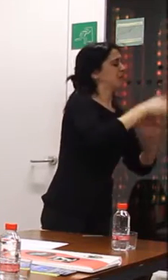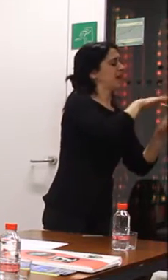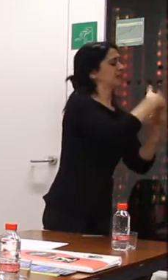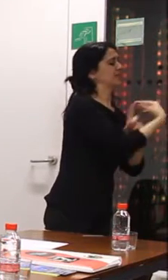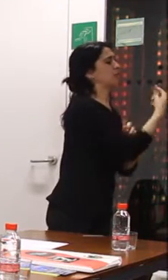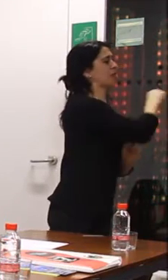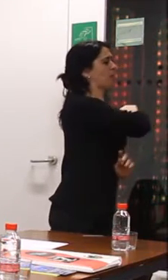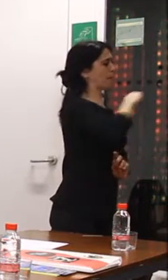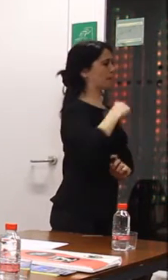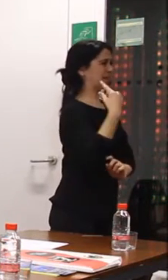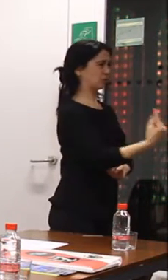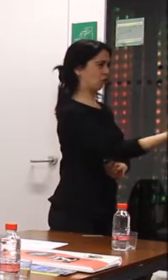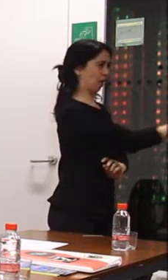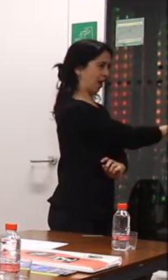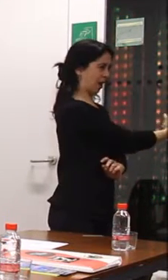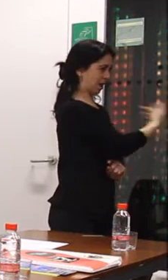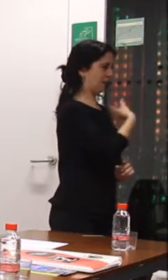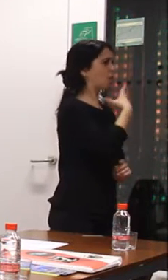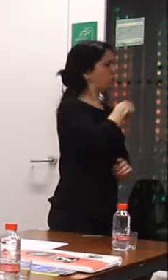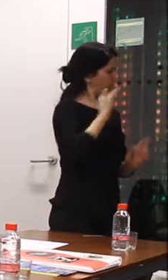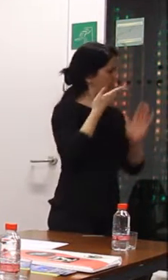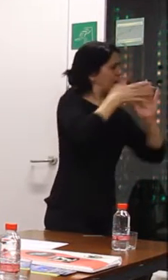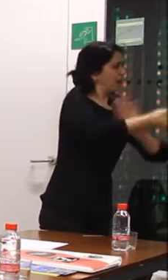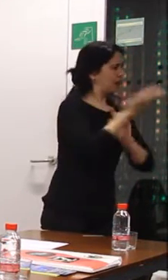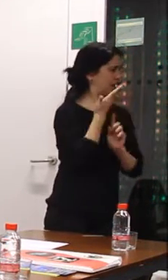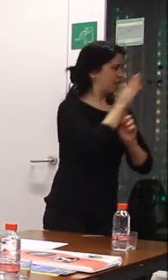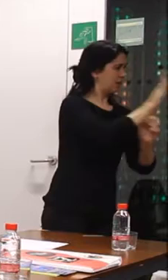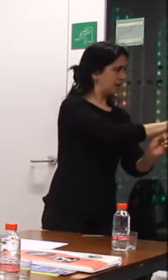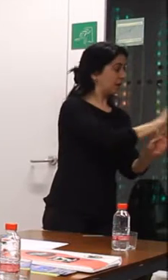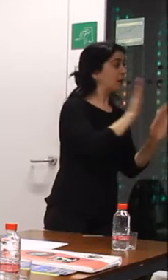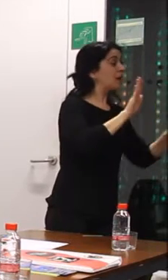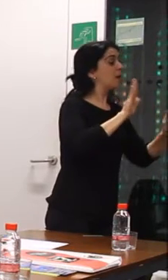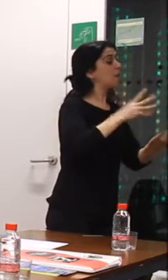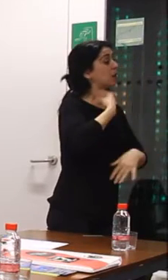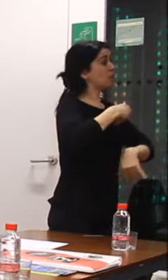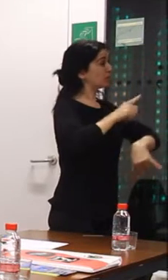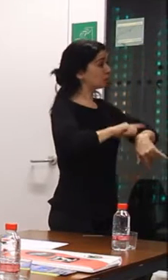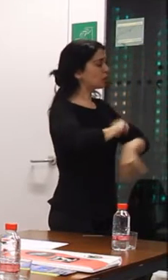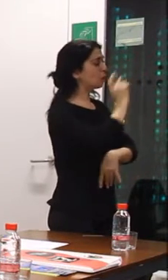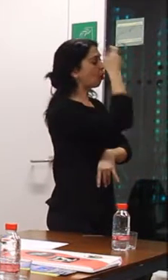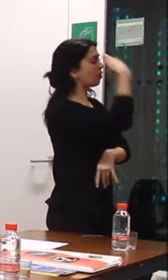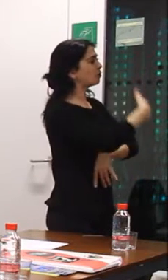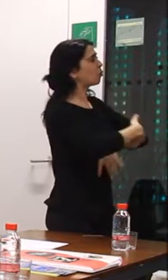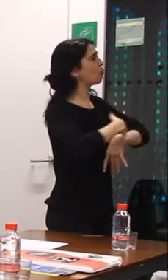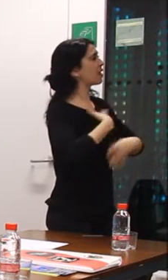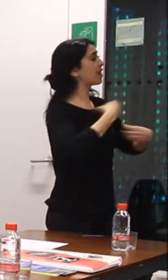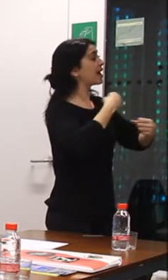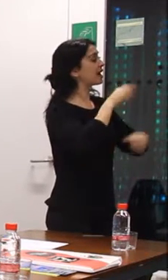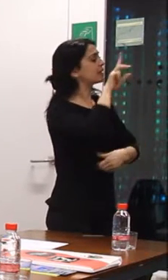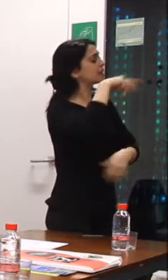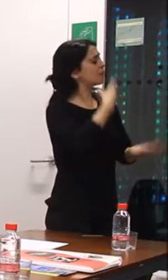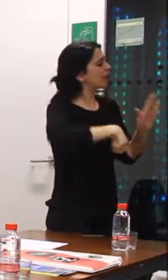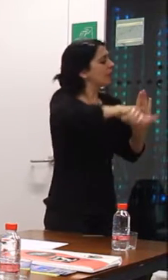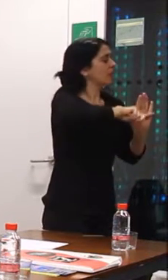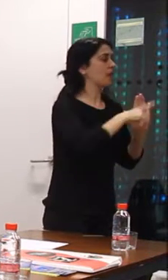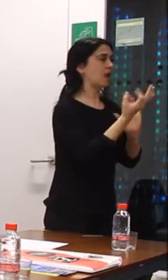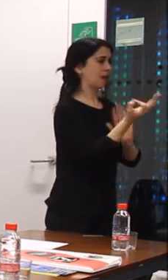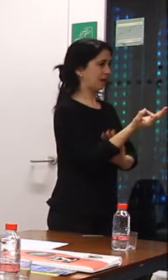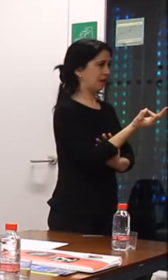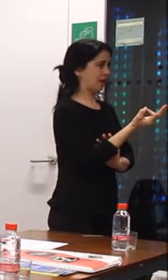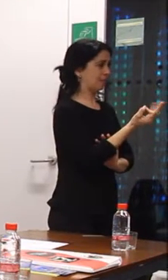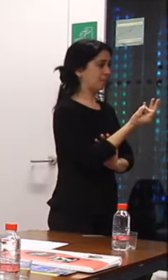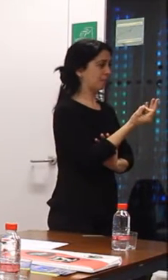situación personal de las personas, pero al mismo tiempo en el concepto de pobreza energética tenemos que valorar la situación